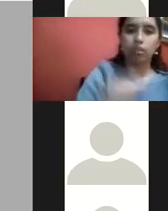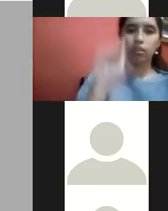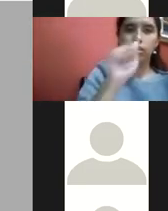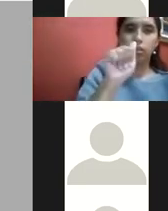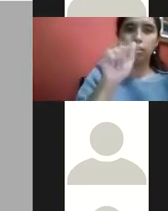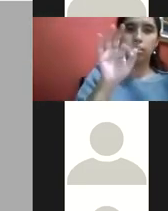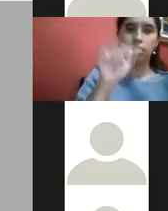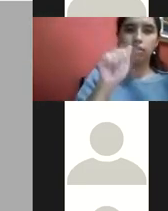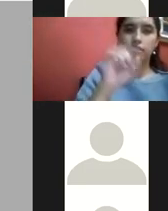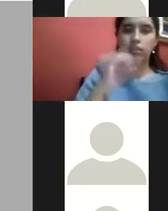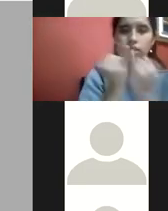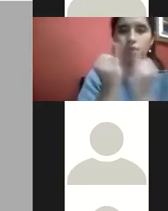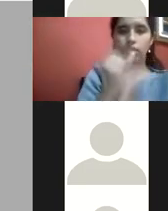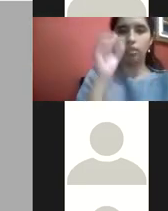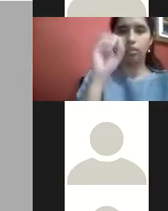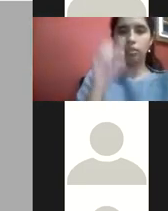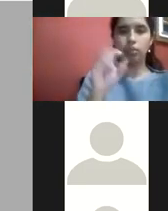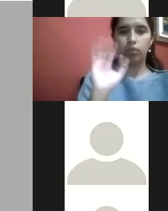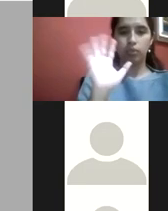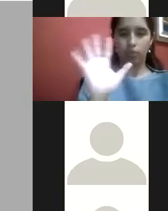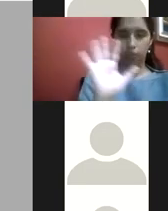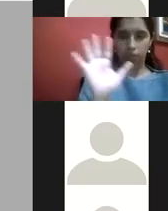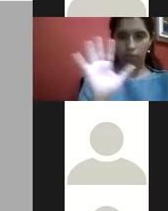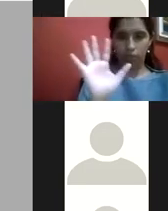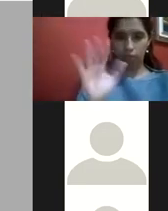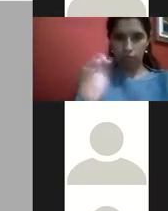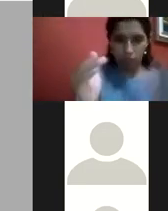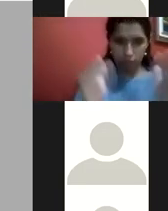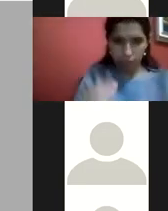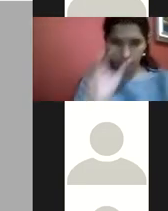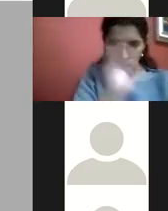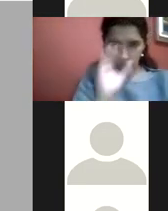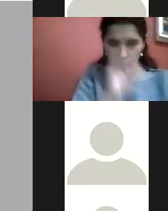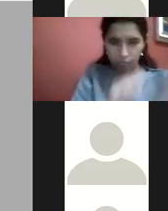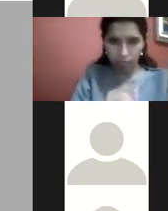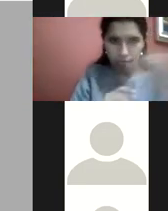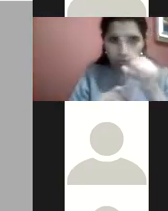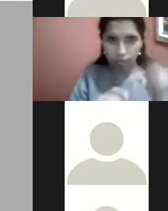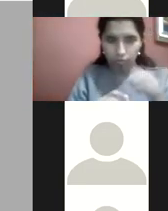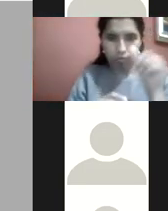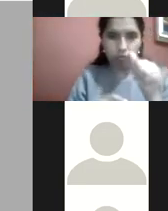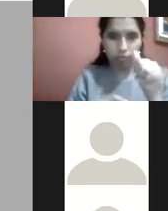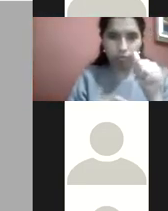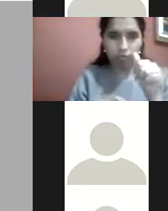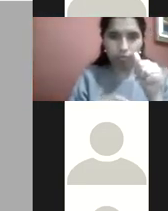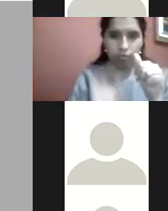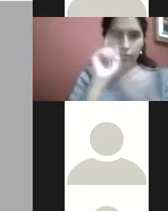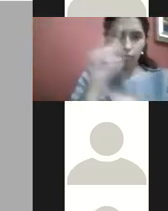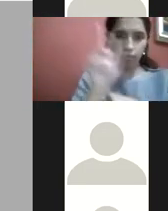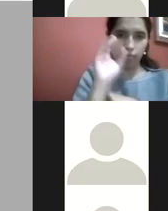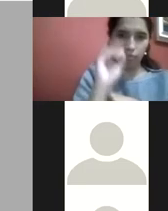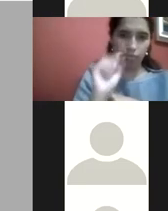Pero ya sabemos quién es alfa. Alfa es 0.05. Así que zeta de 0.05 entre